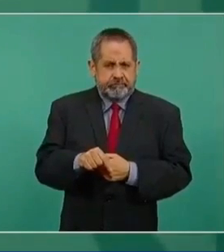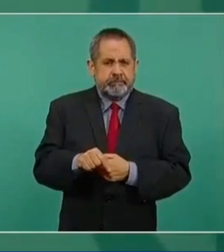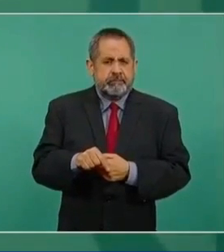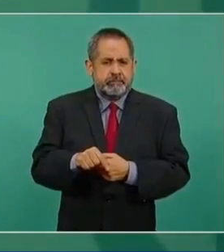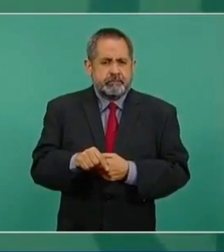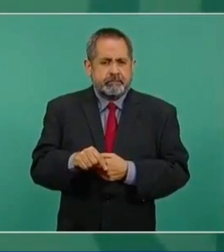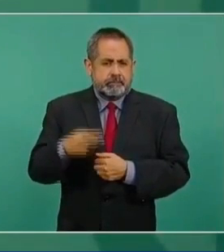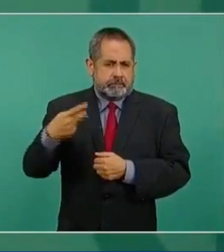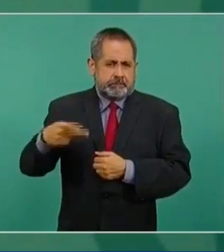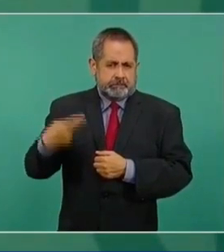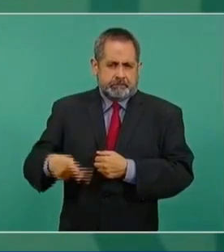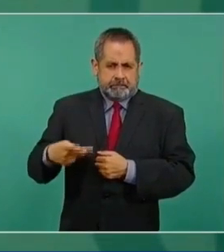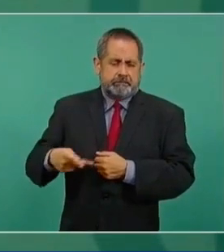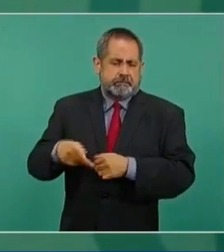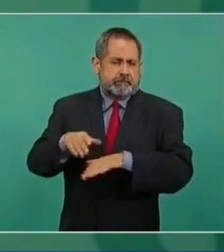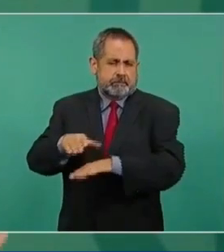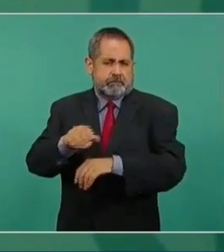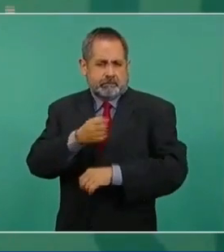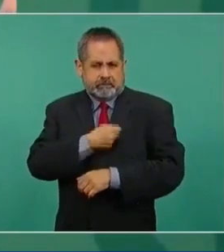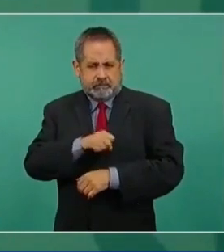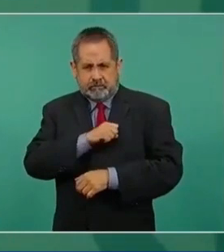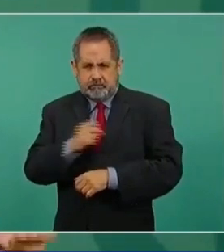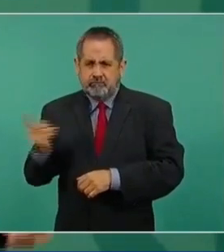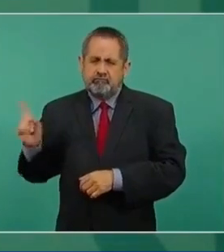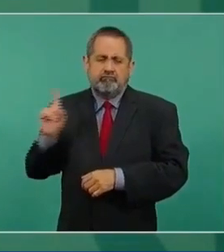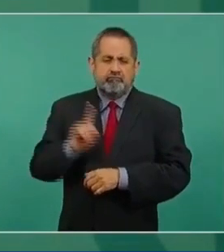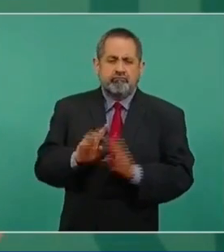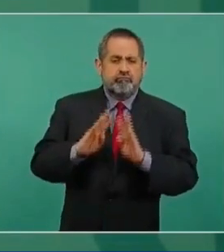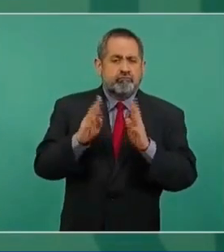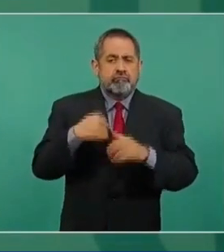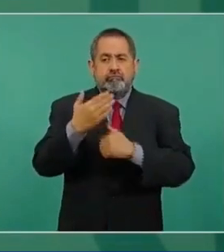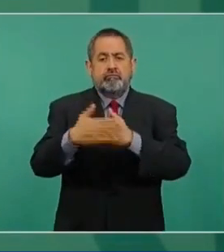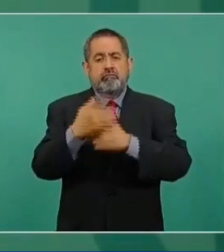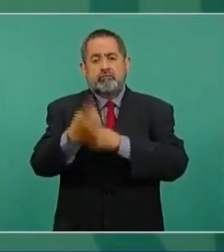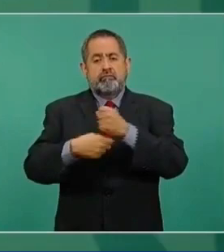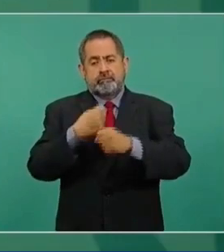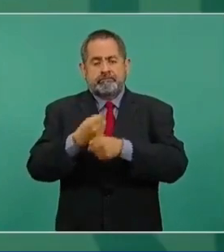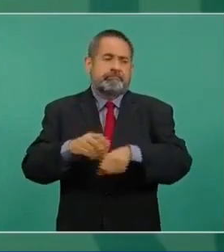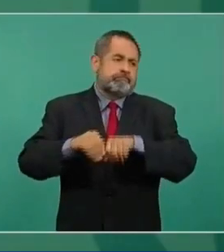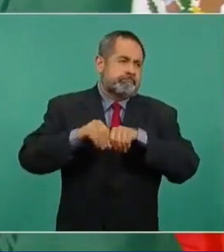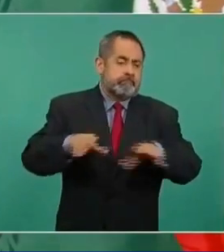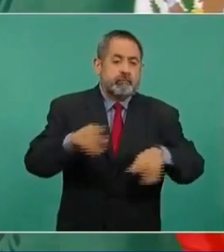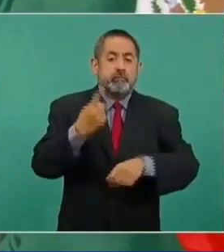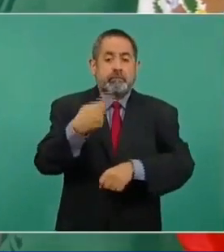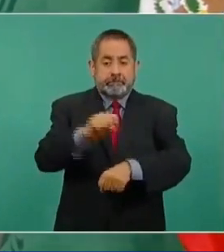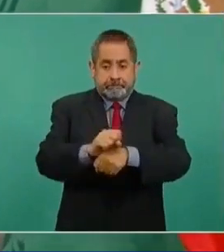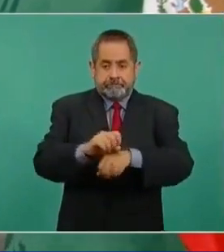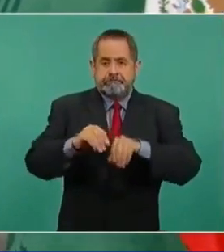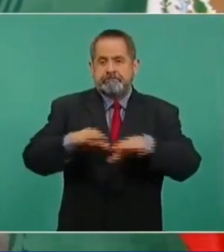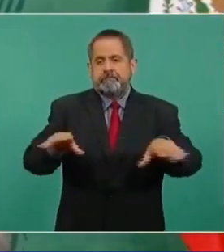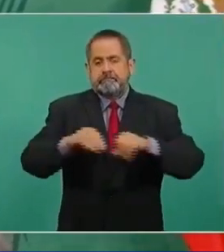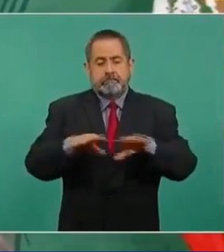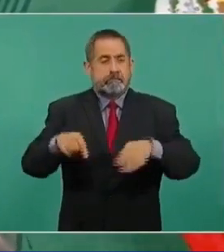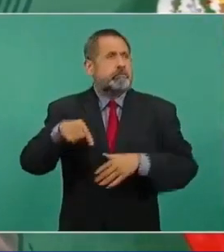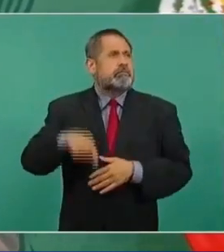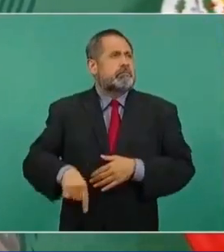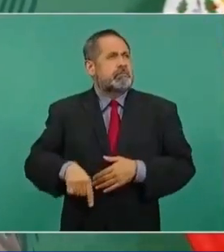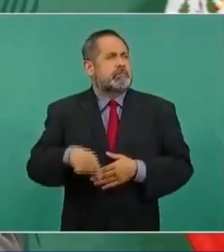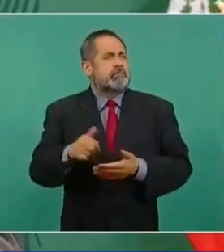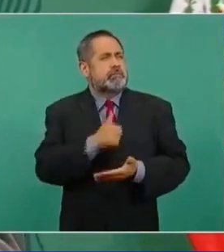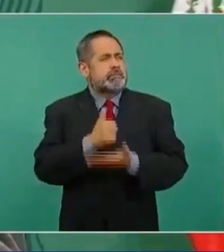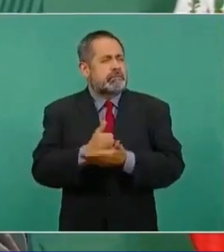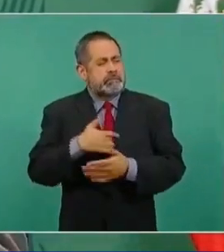el gabinete de salud, que vamos a informar la semana próxima, pero ya aquí en la ciudad,